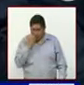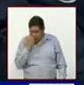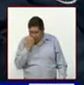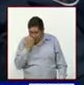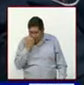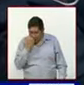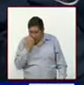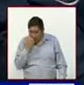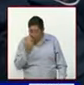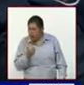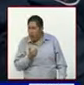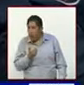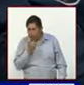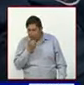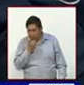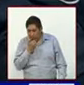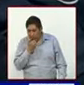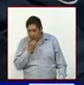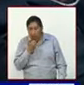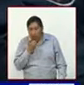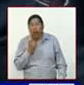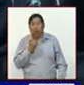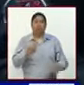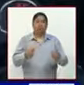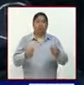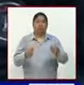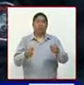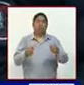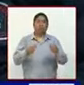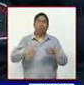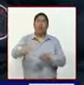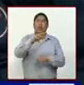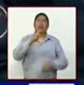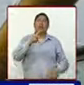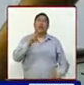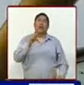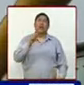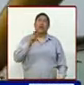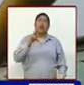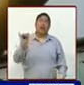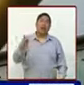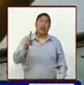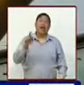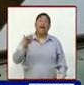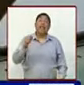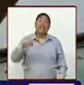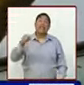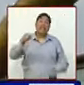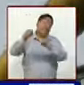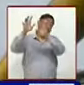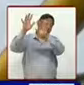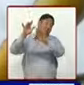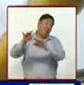en la ciudad de Potosí, en el sector de Caricari, ya estaba comenzando a lloviznar.